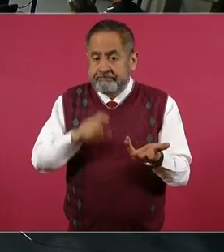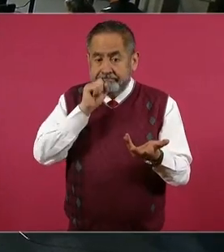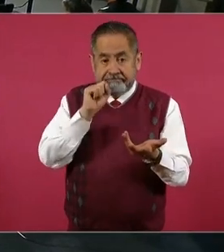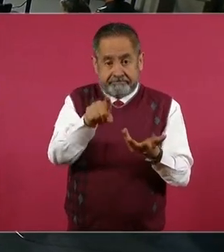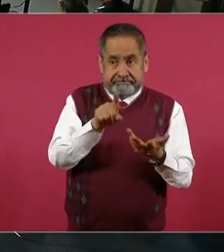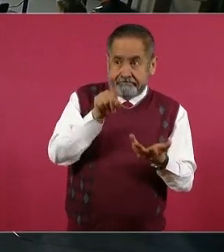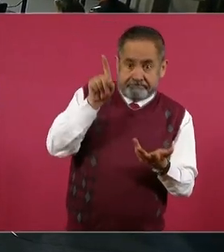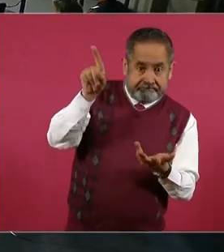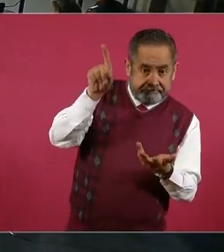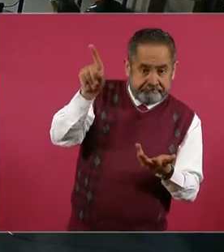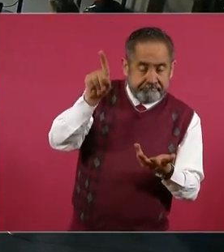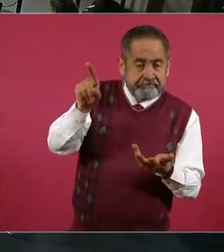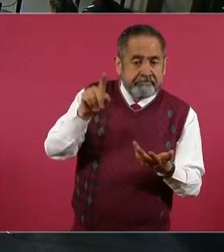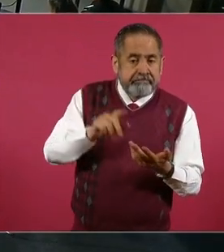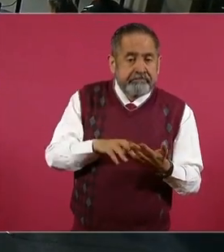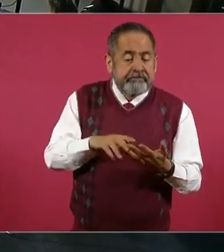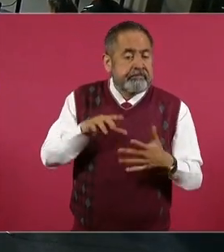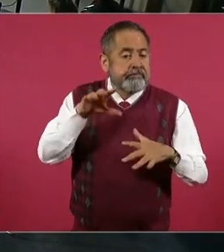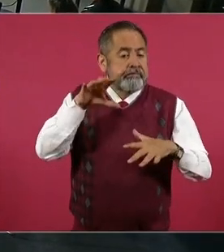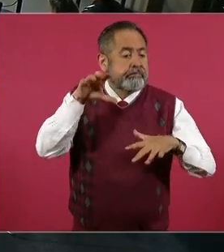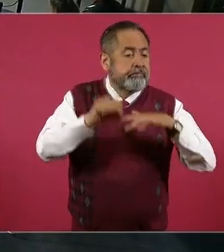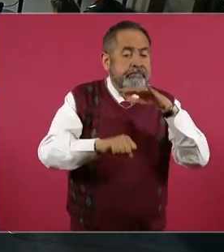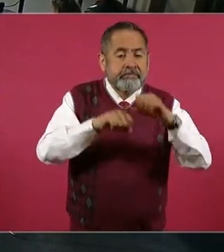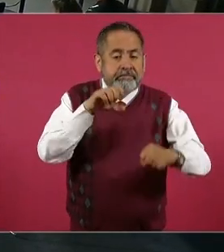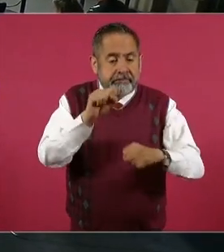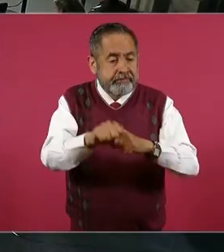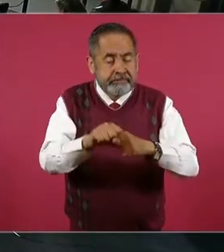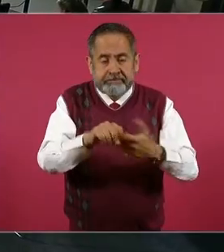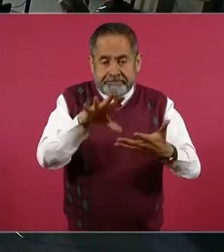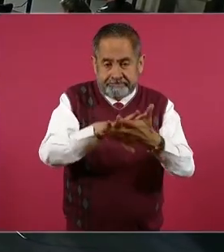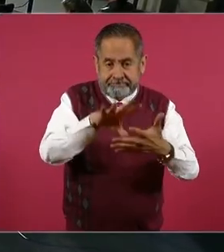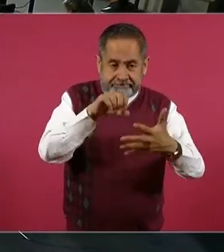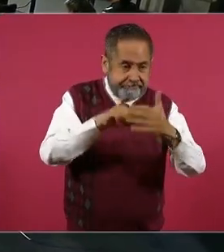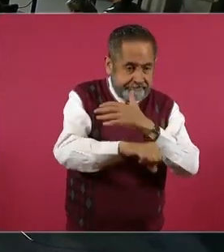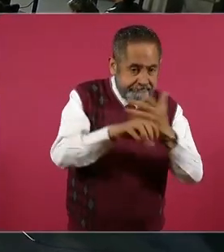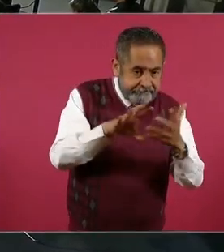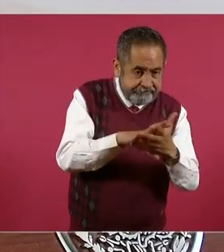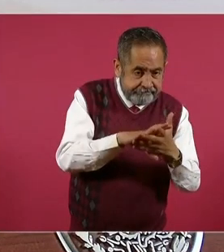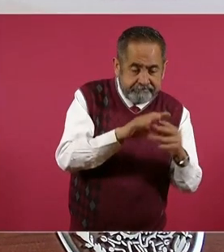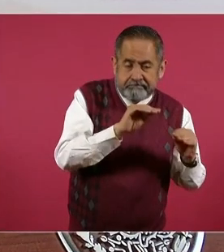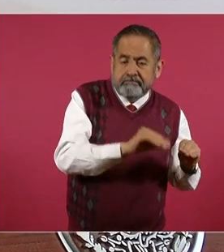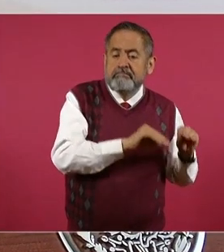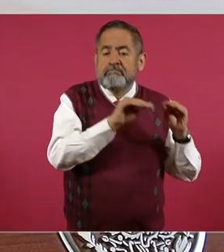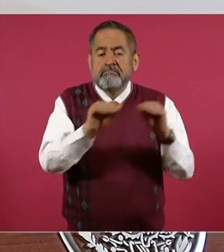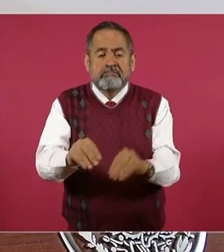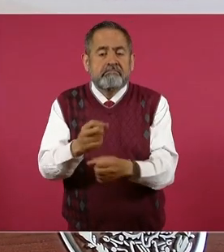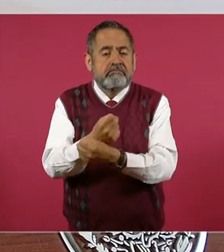tomó prisioneros y los convirtió en esclavos.